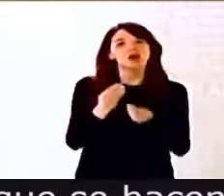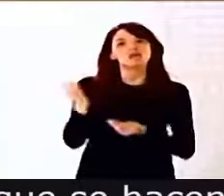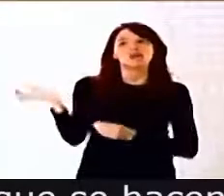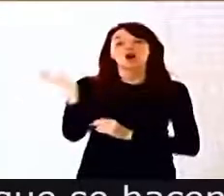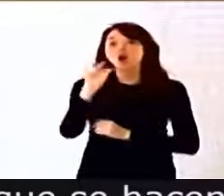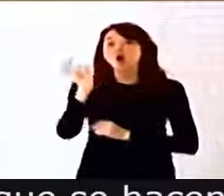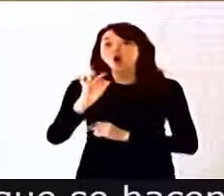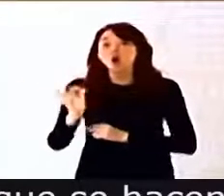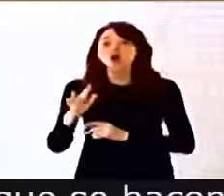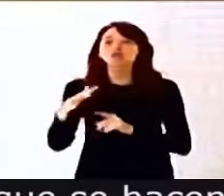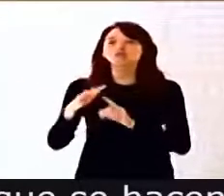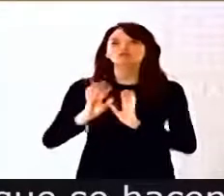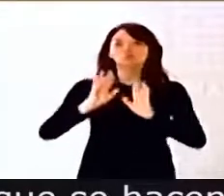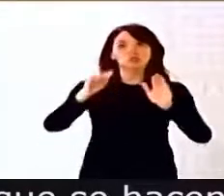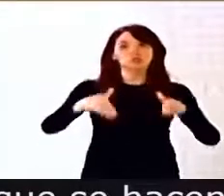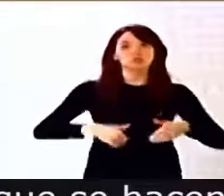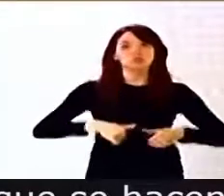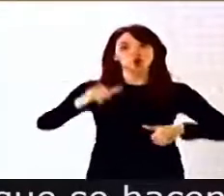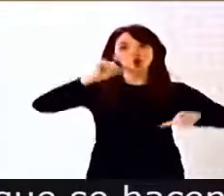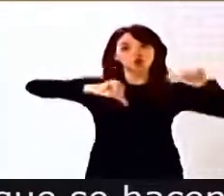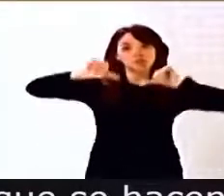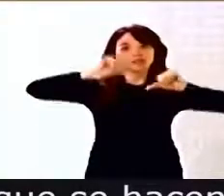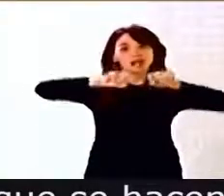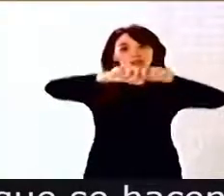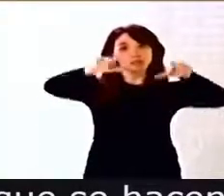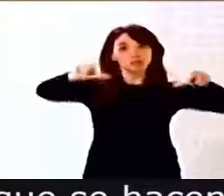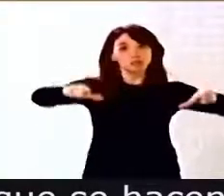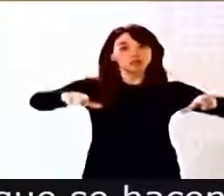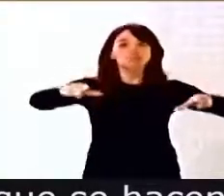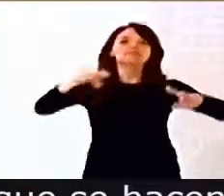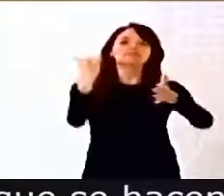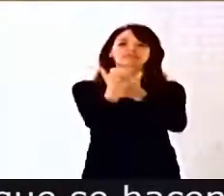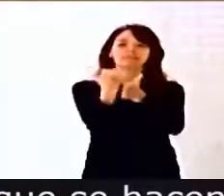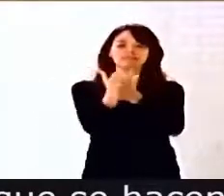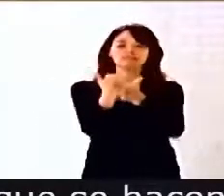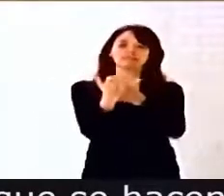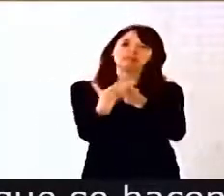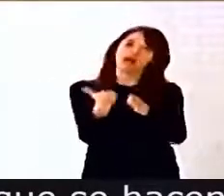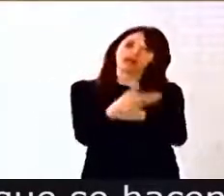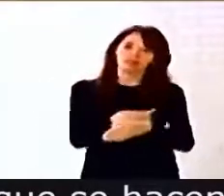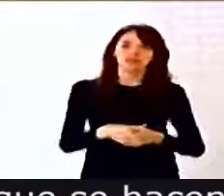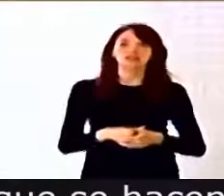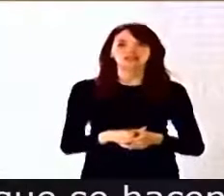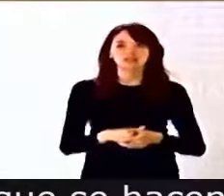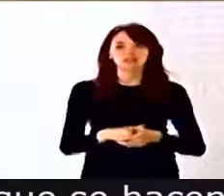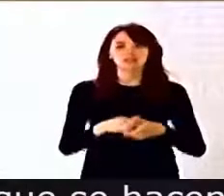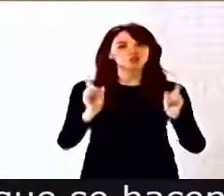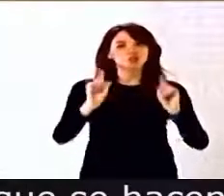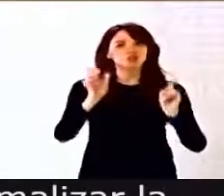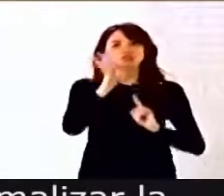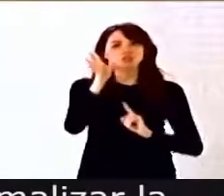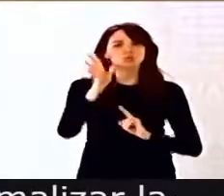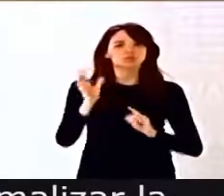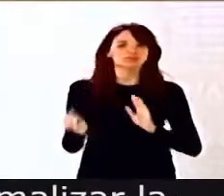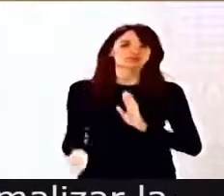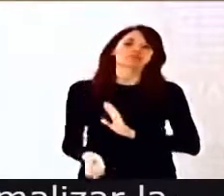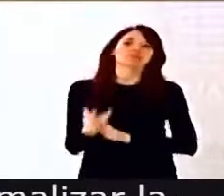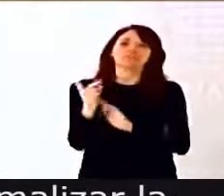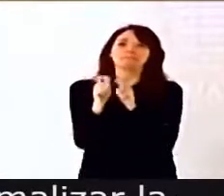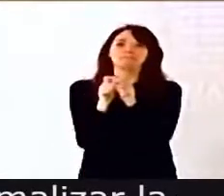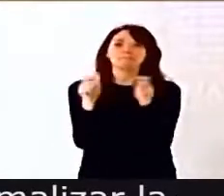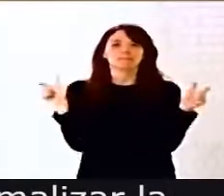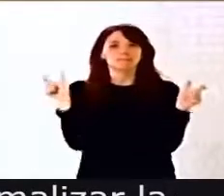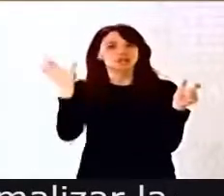de normalizar la actividad quirúrgica en los centros sanitarios, como se les están haciendo, ¿no? No porque en este momento se esté dando un incremento